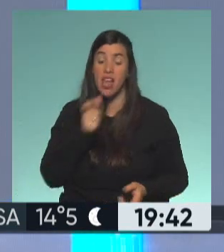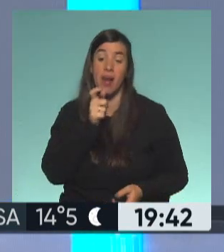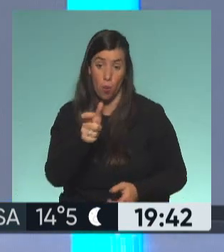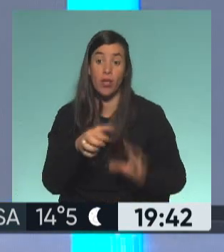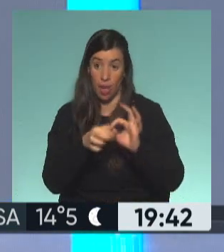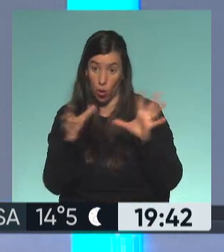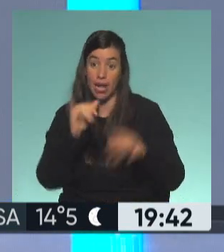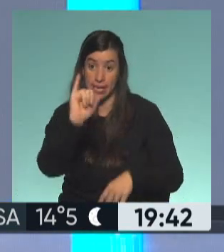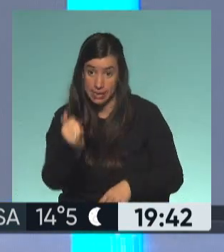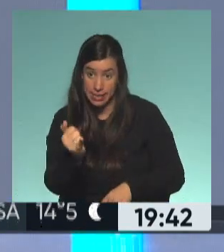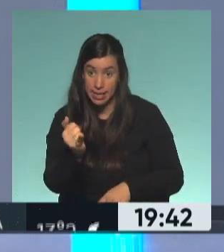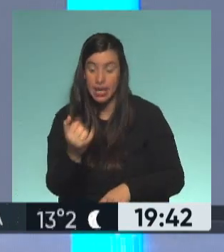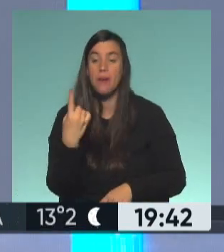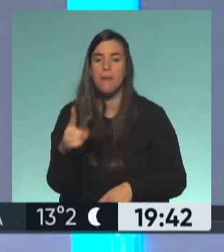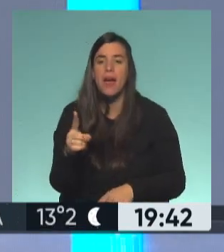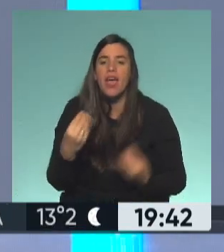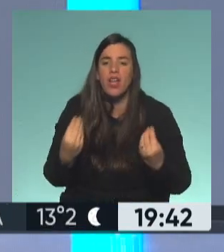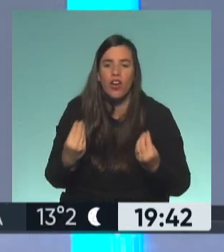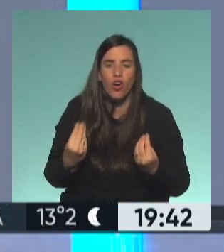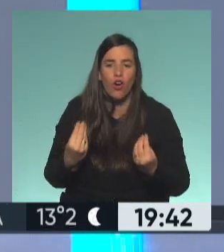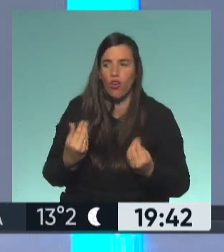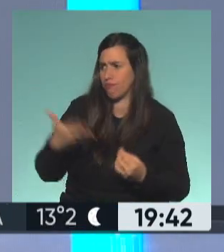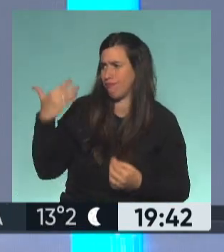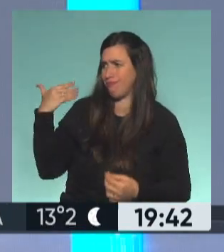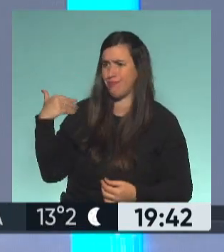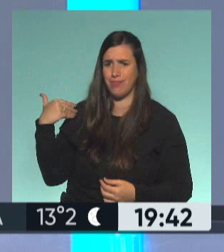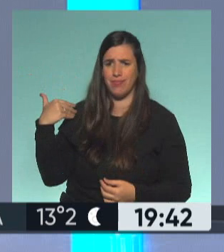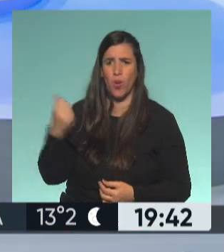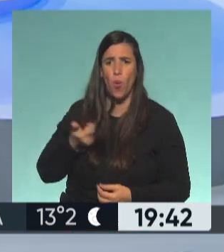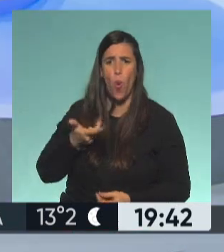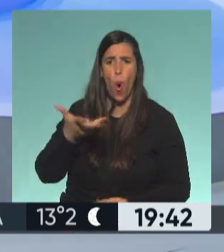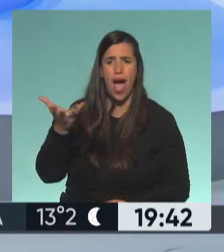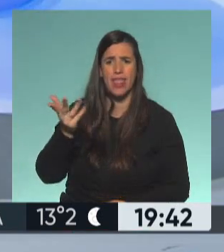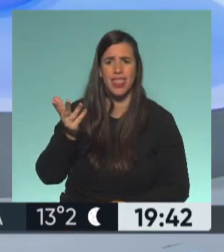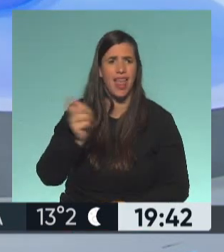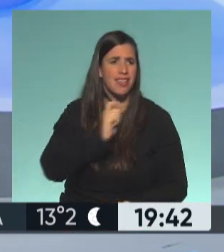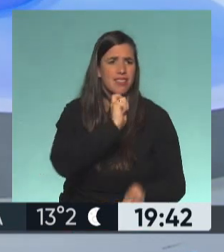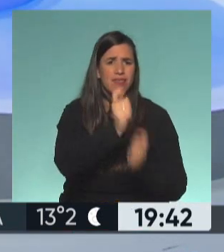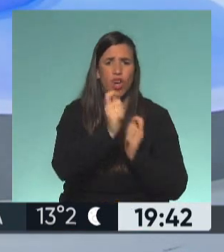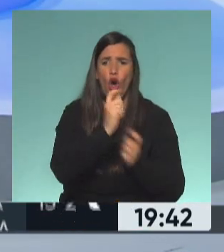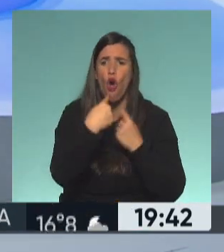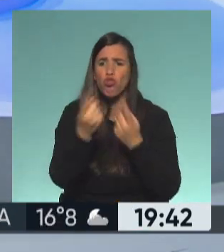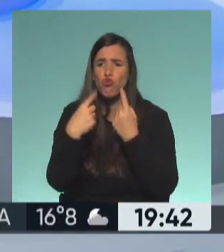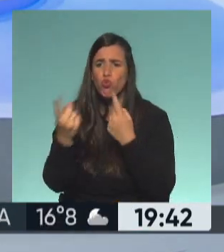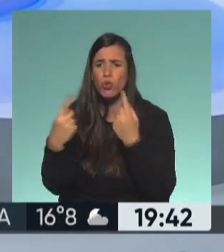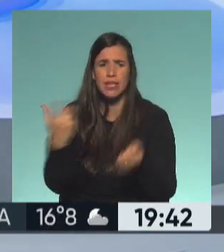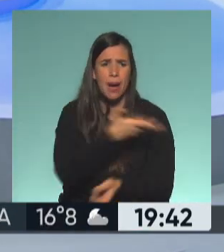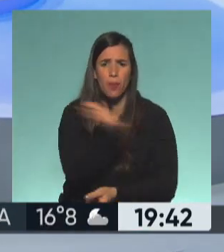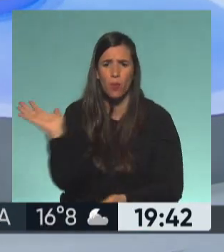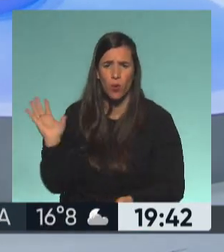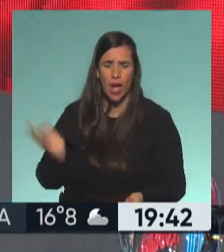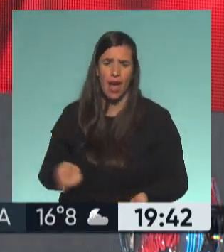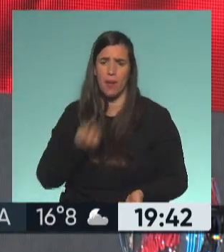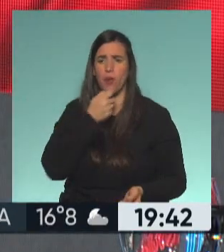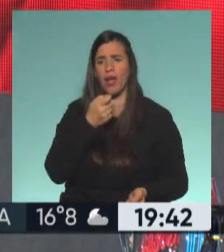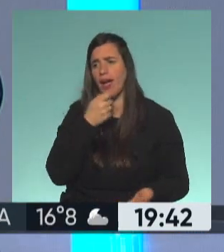pregunta, ¿cuántas consultas populares se han llamado con problemáticas cruciales para la sociedad argentina los últimos años? Digo, desde la expropiación